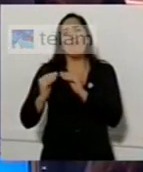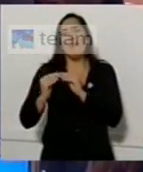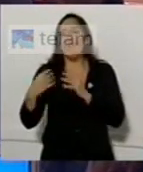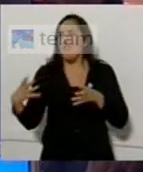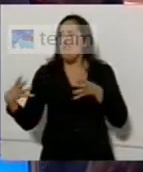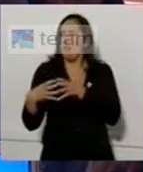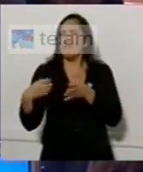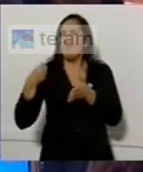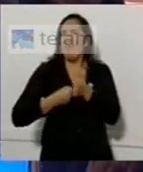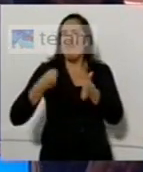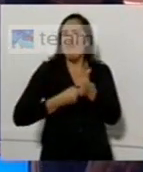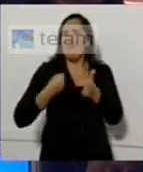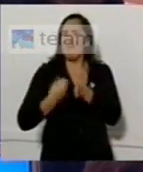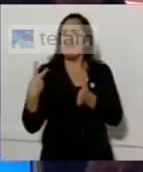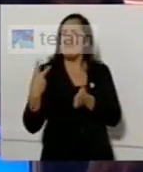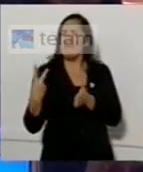militancia,